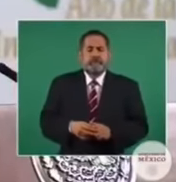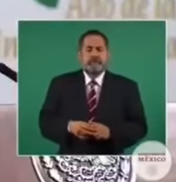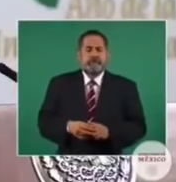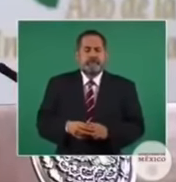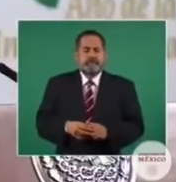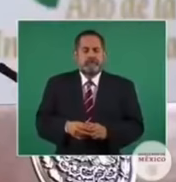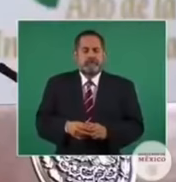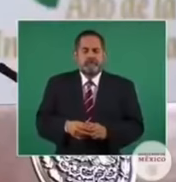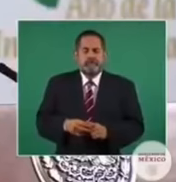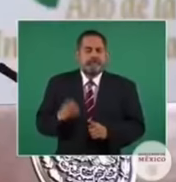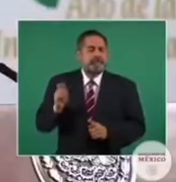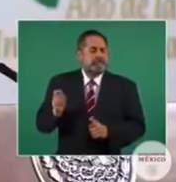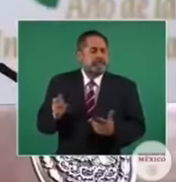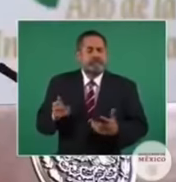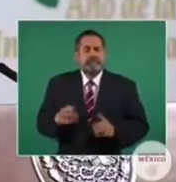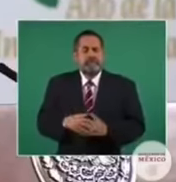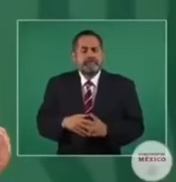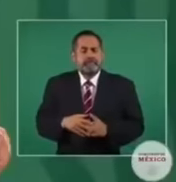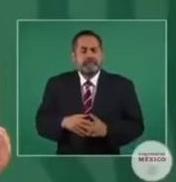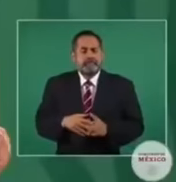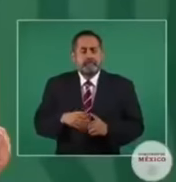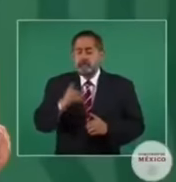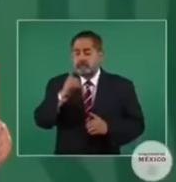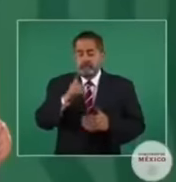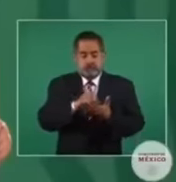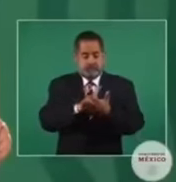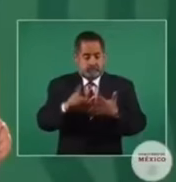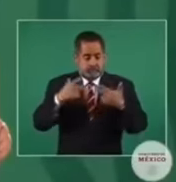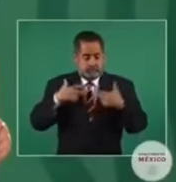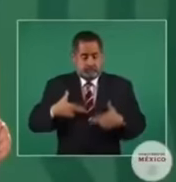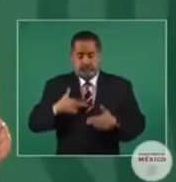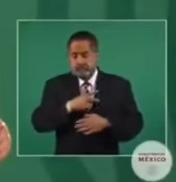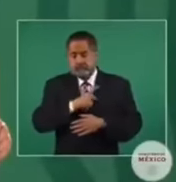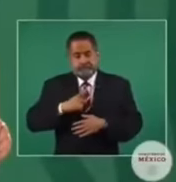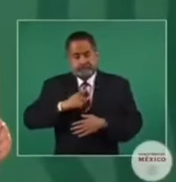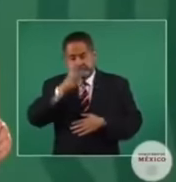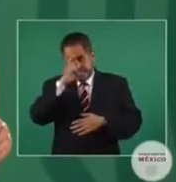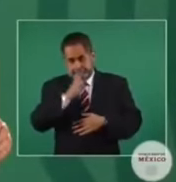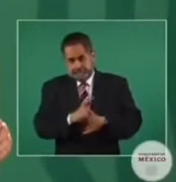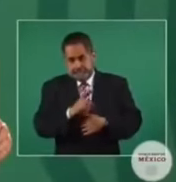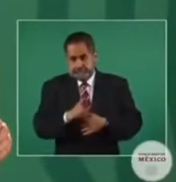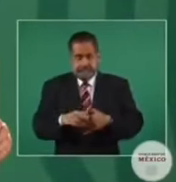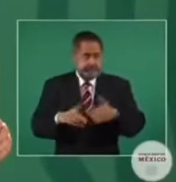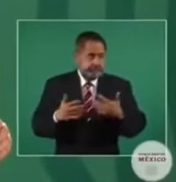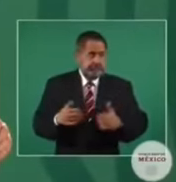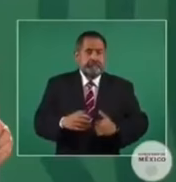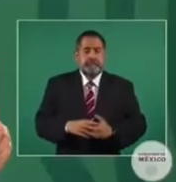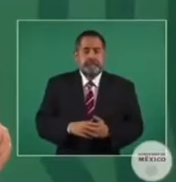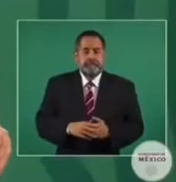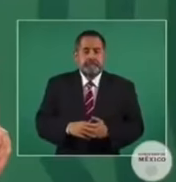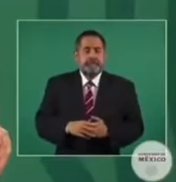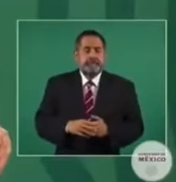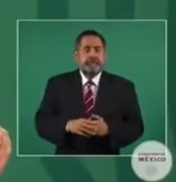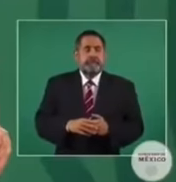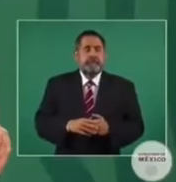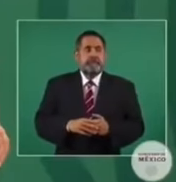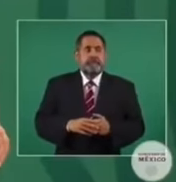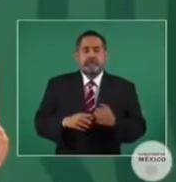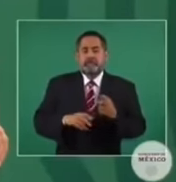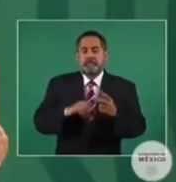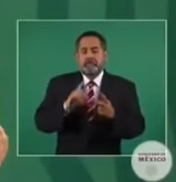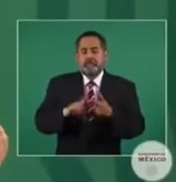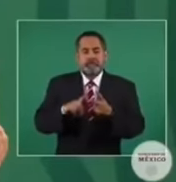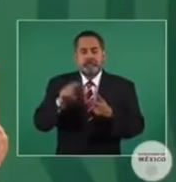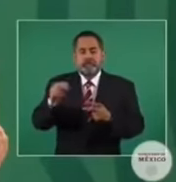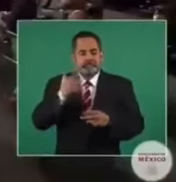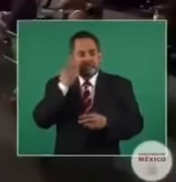que se respeten los derechos humanos, que no haya linchamientos y